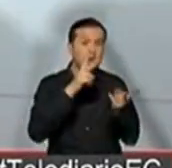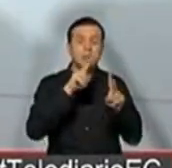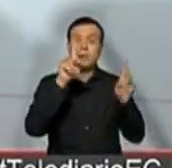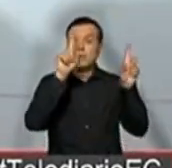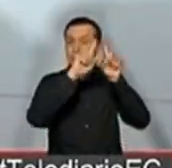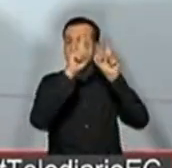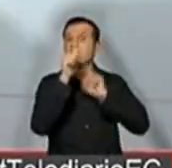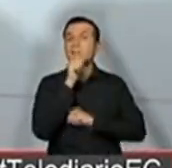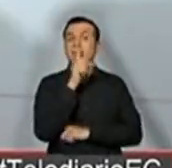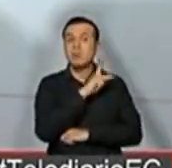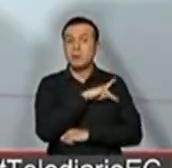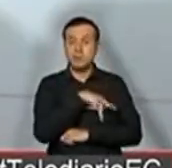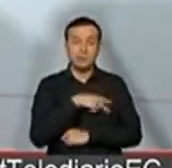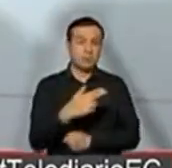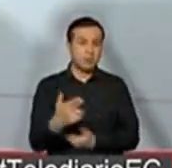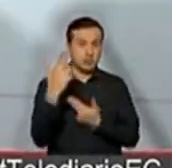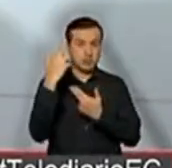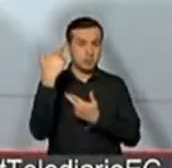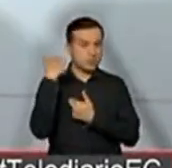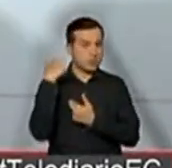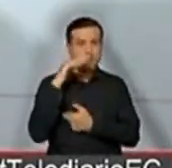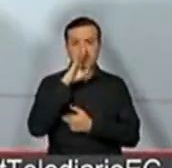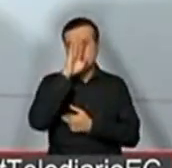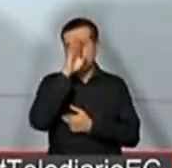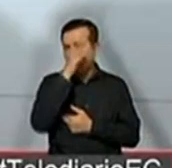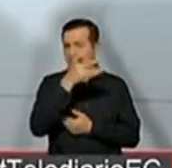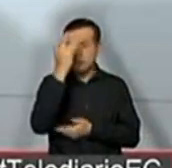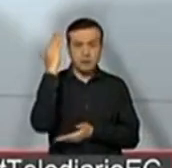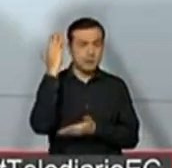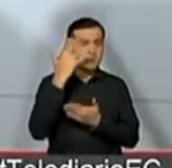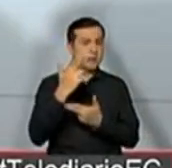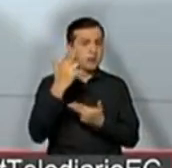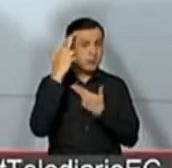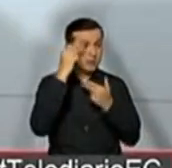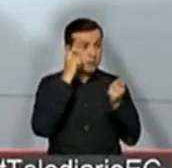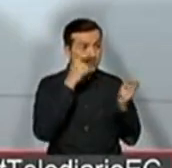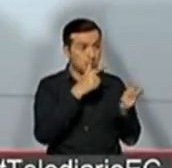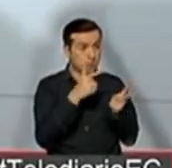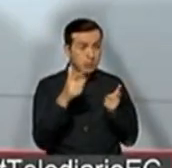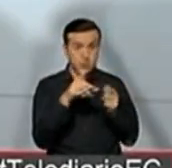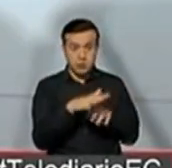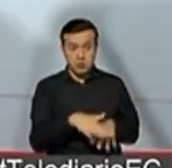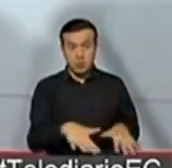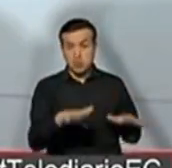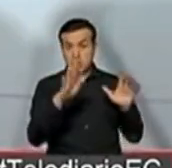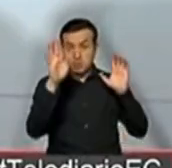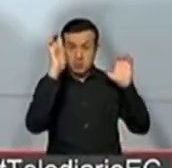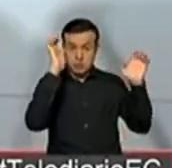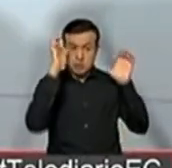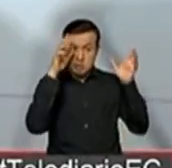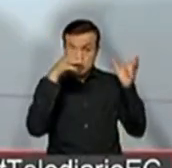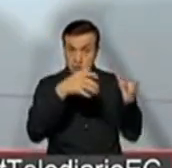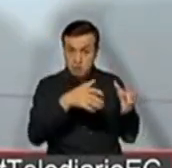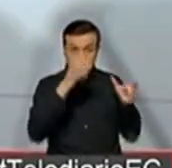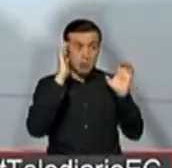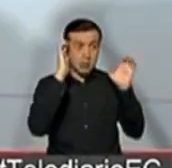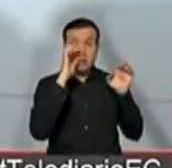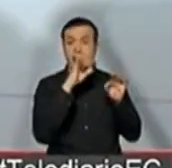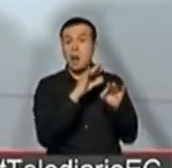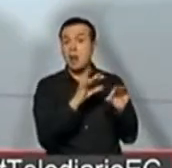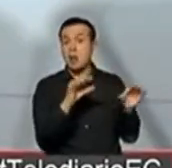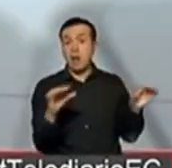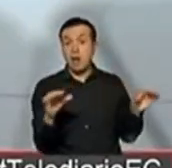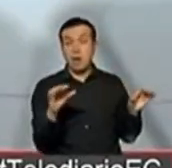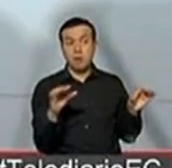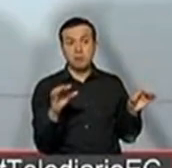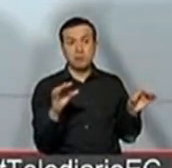Fuerzas Armadas han estado encargadas siempre de cuidar estos campos, porque es un sector muy estratégico, muy delicado, y de pronto no se